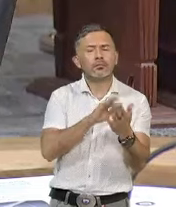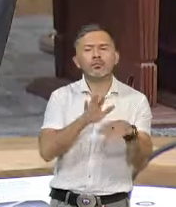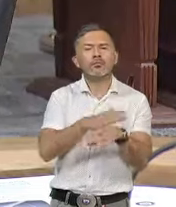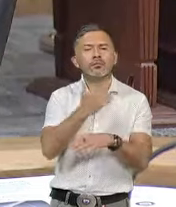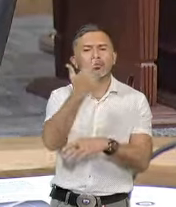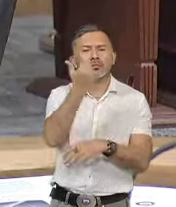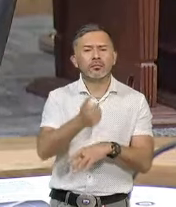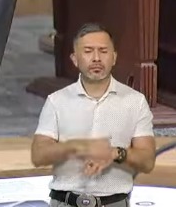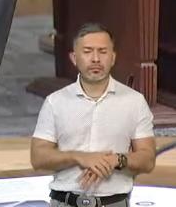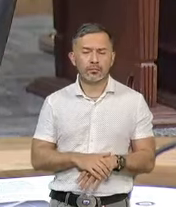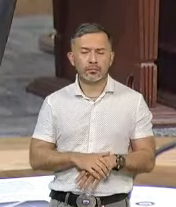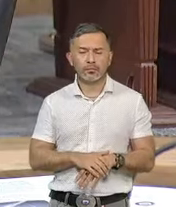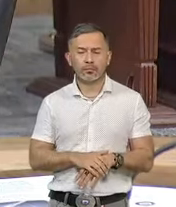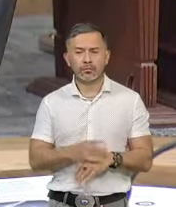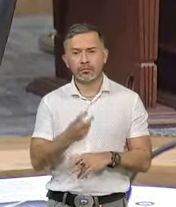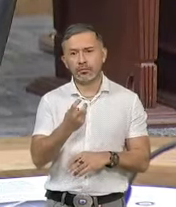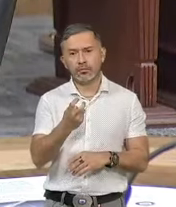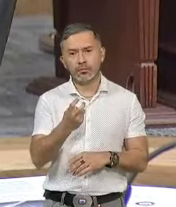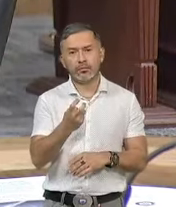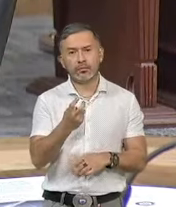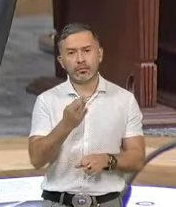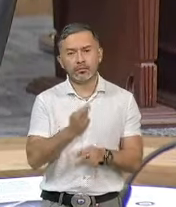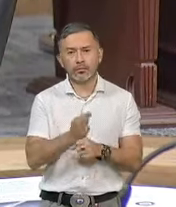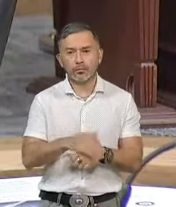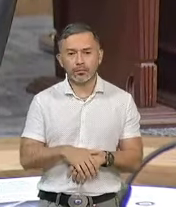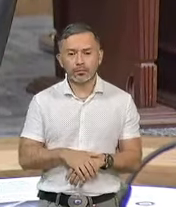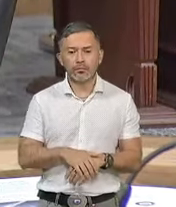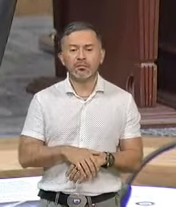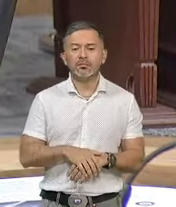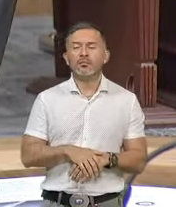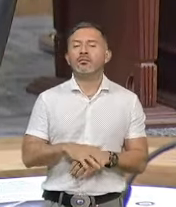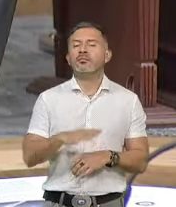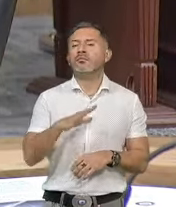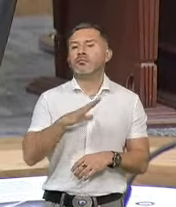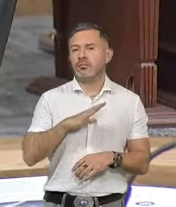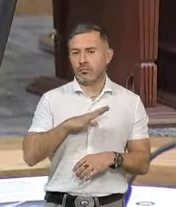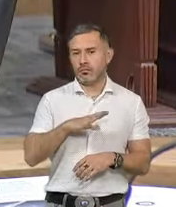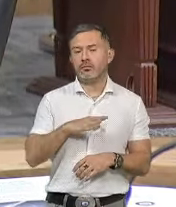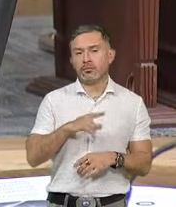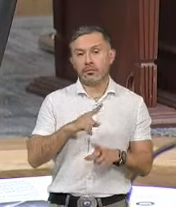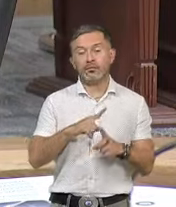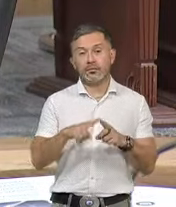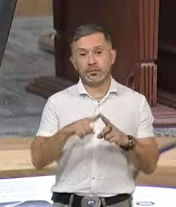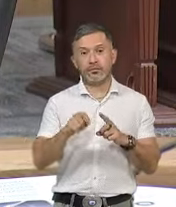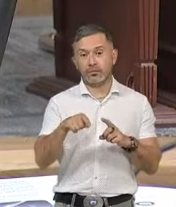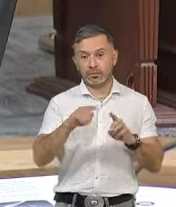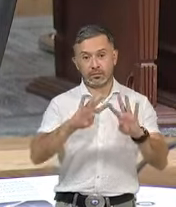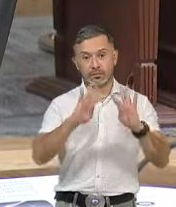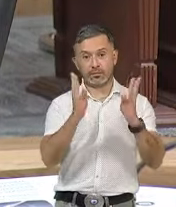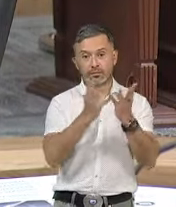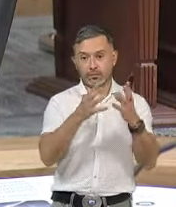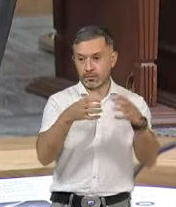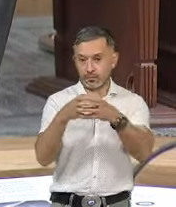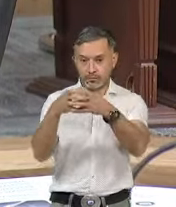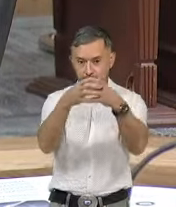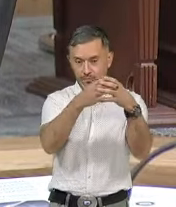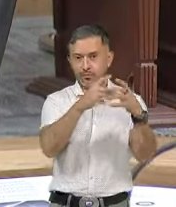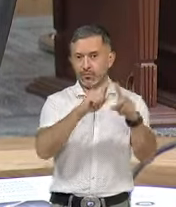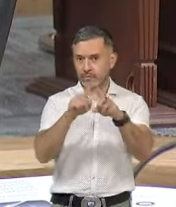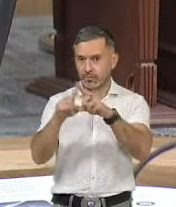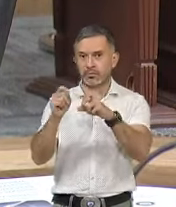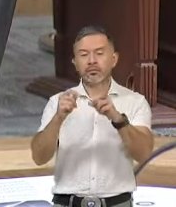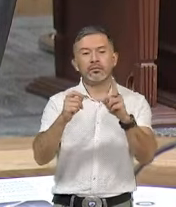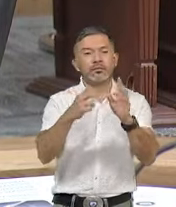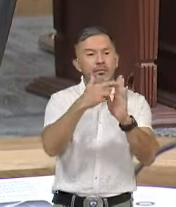Porque justamente estamos ante distintas determinaciones de los órganos colegiados y hay distintos